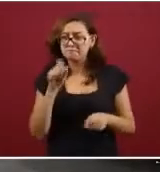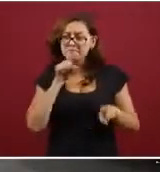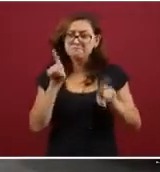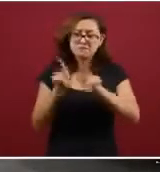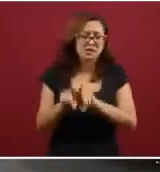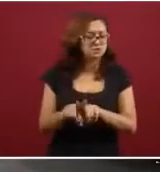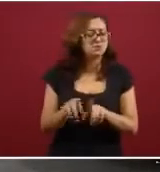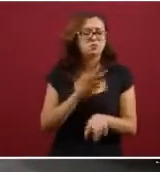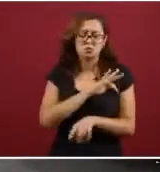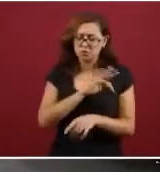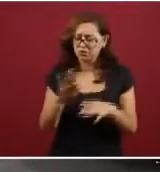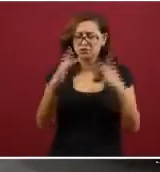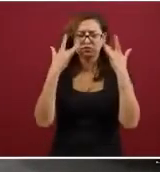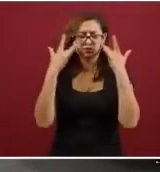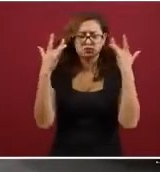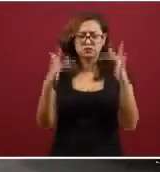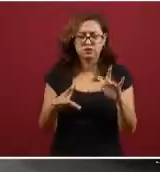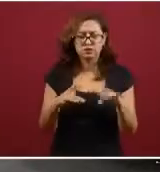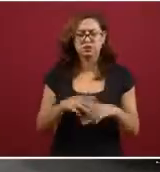Y otras diferencias